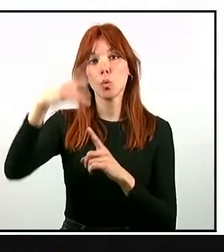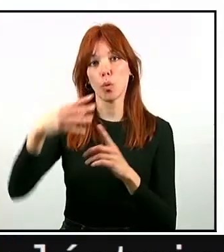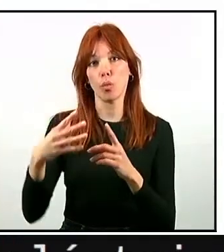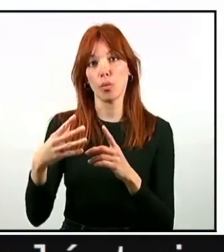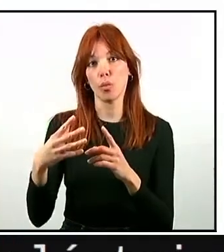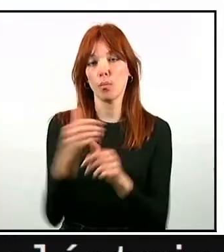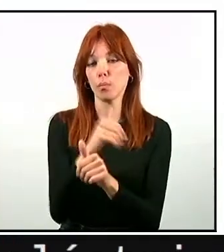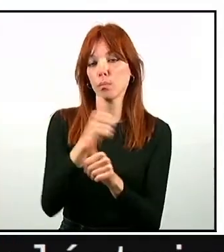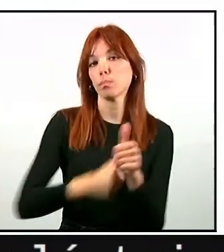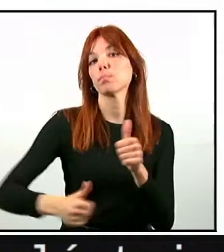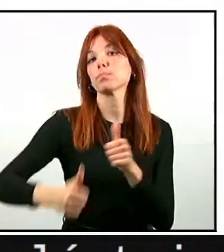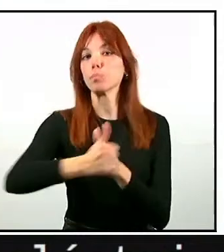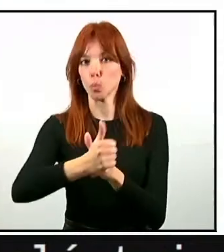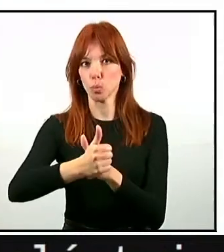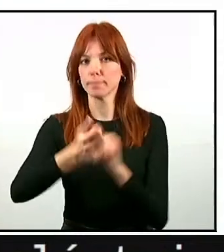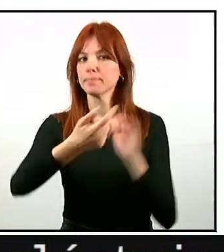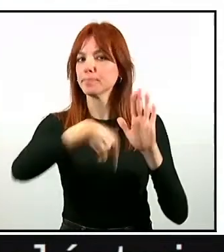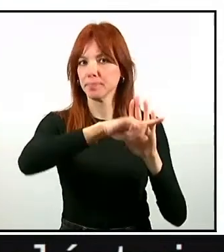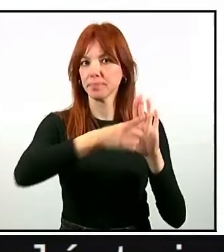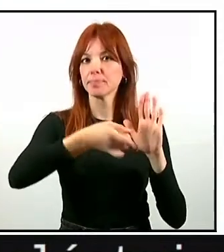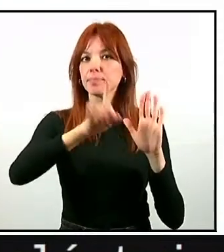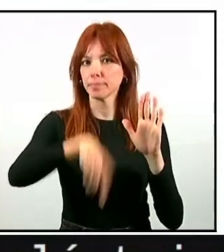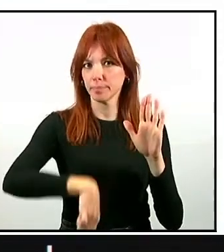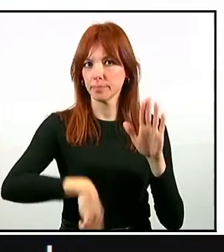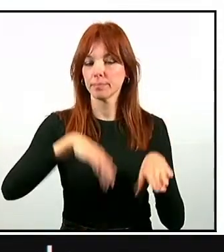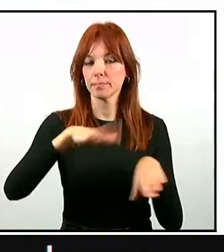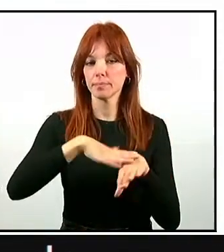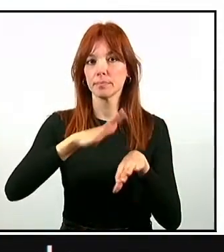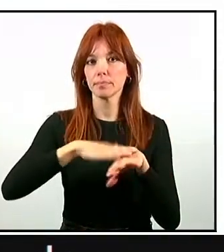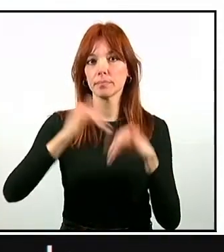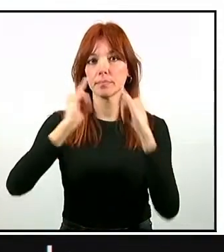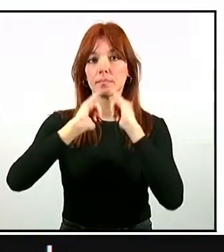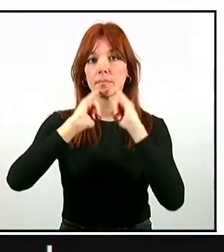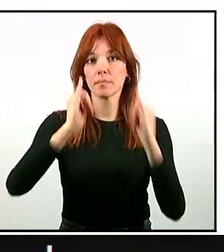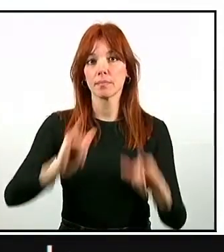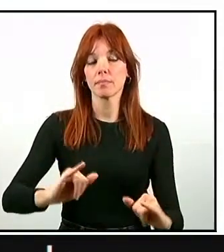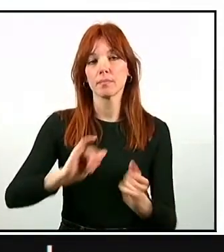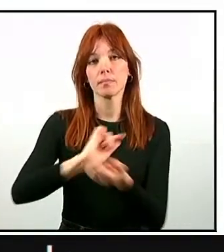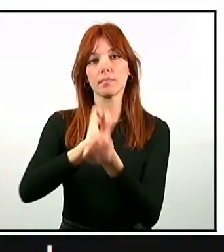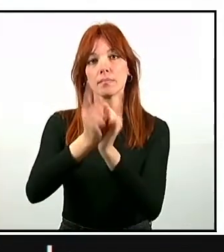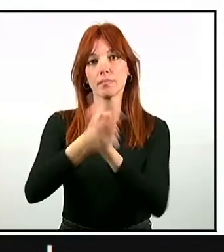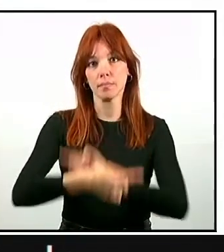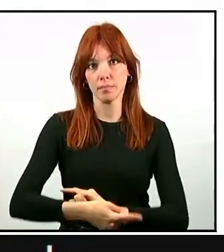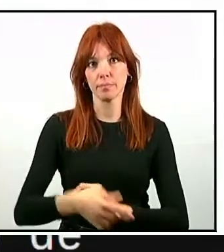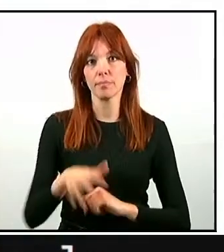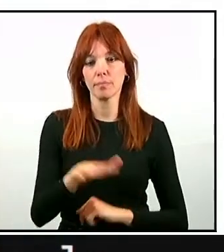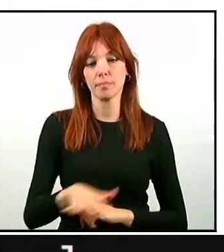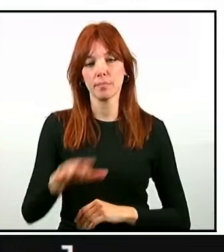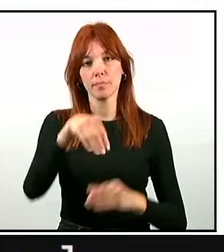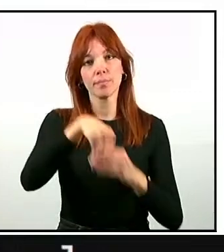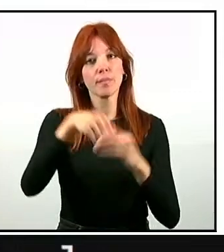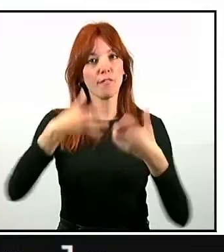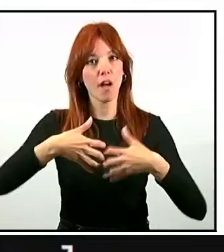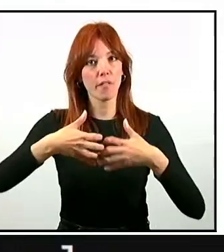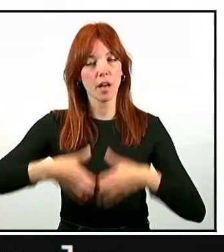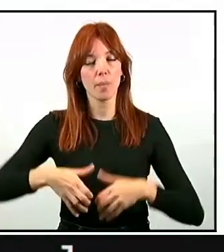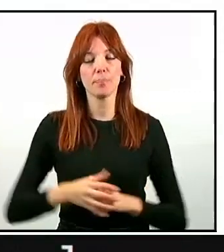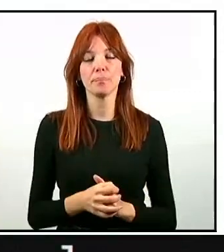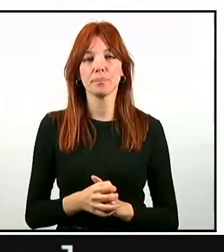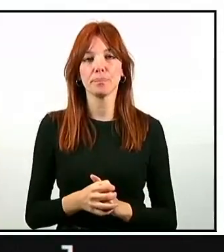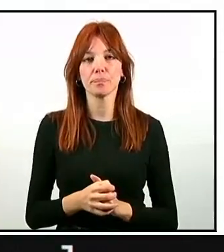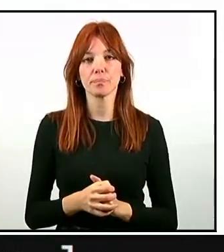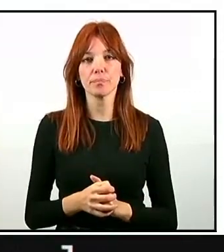origen previsto en la subestación de transformación eléctrica a ejecutar en la fábrica. Estos